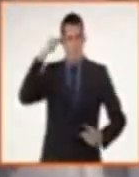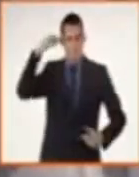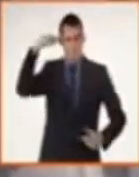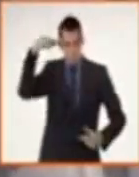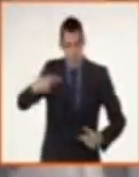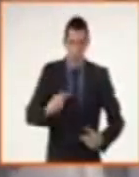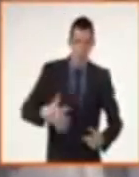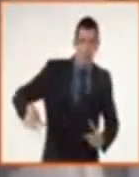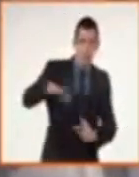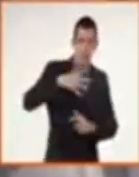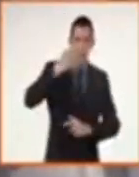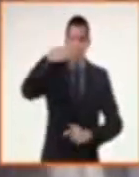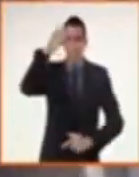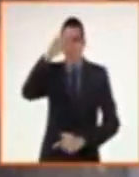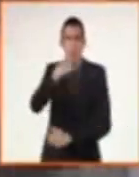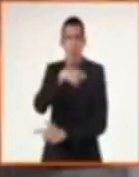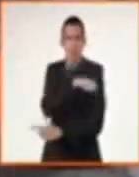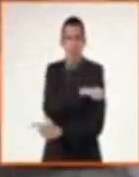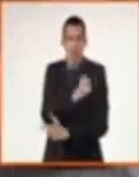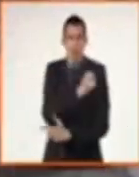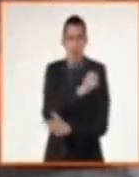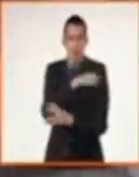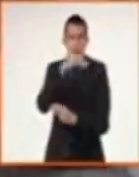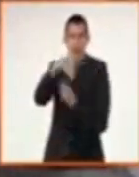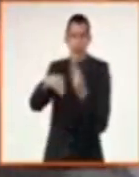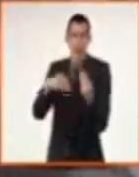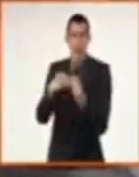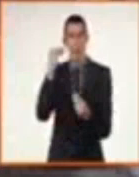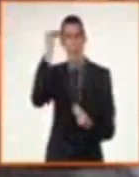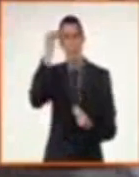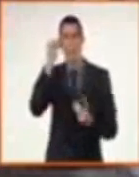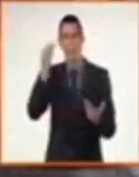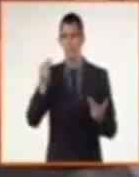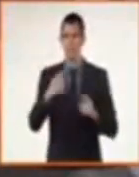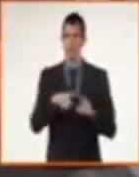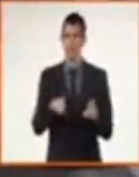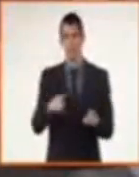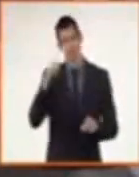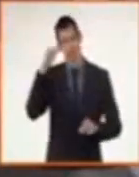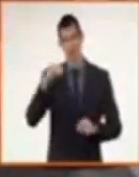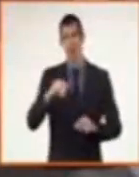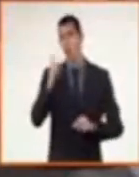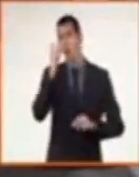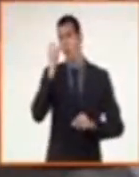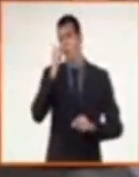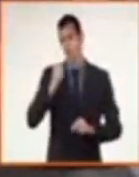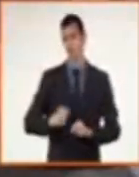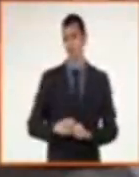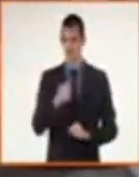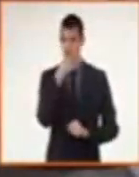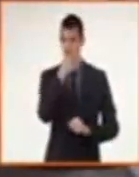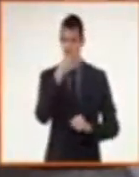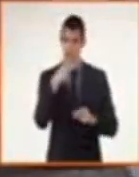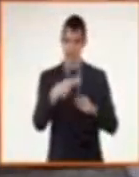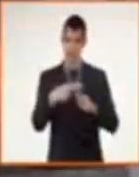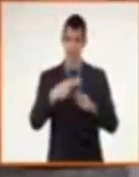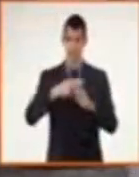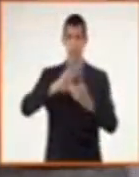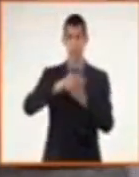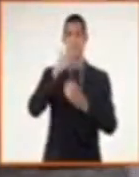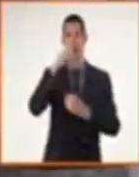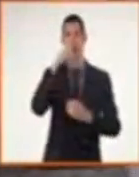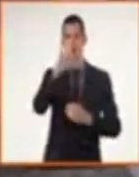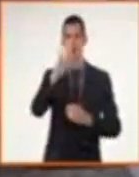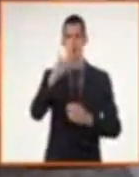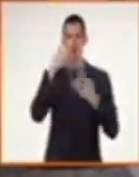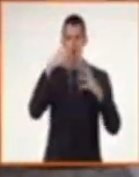años de las elecciones de Cuba no se habla. De hecho, Manu Pineda puso un tuit hoy y decía, quizás usted no